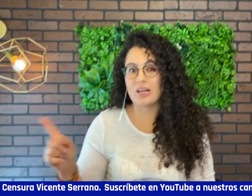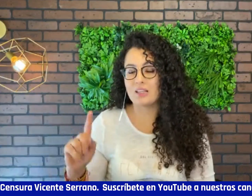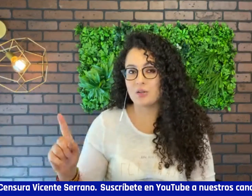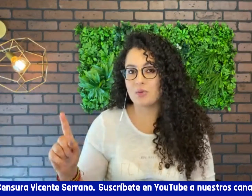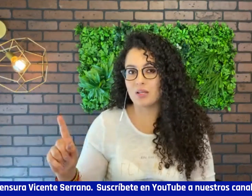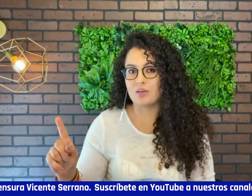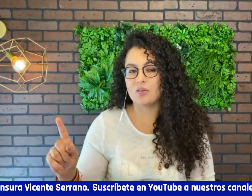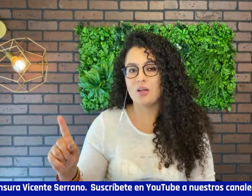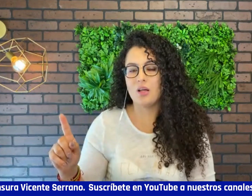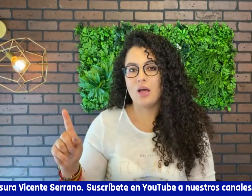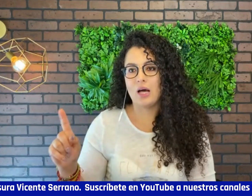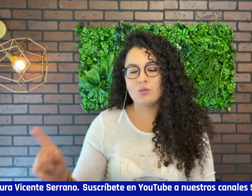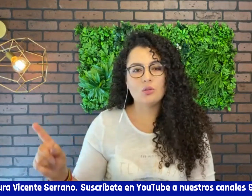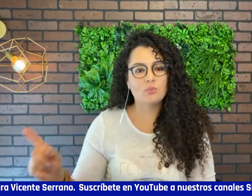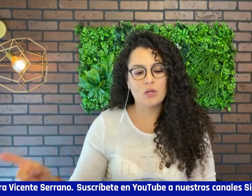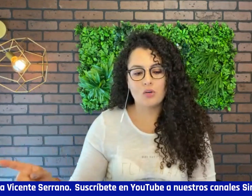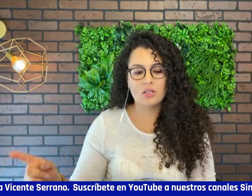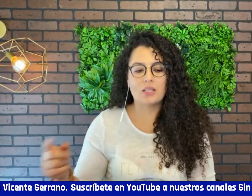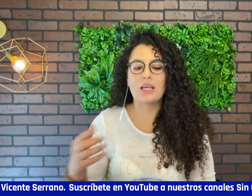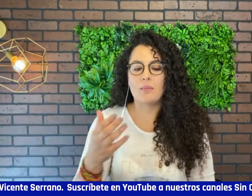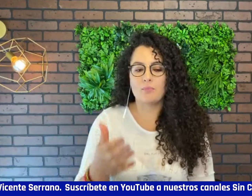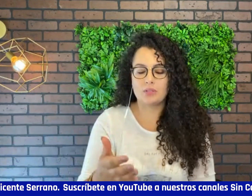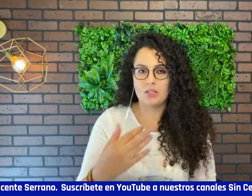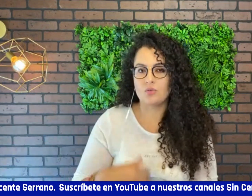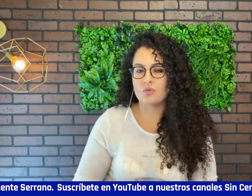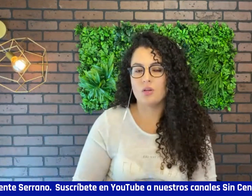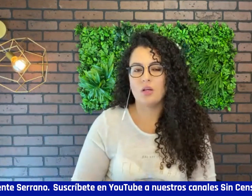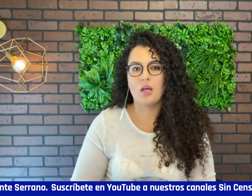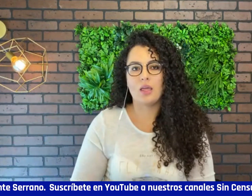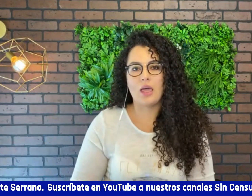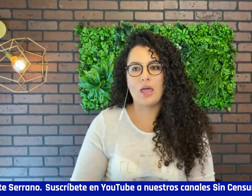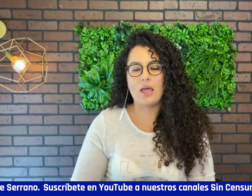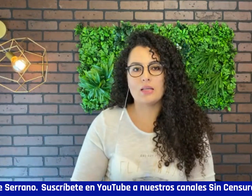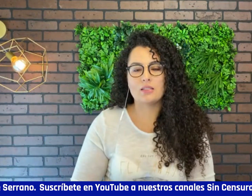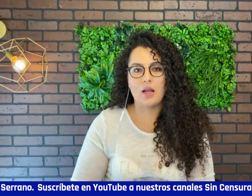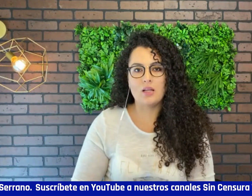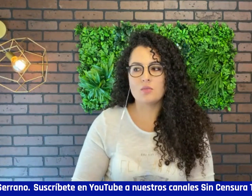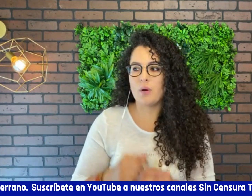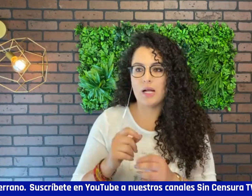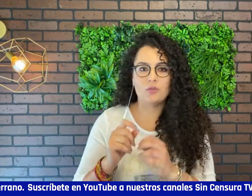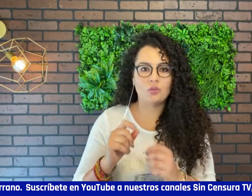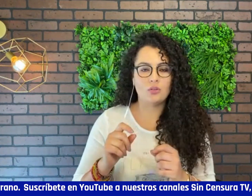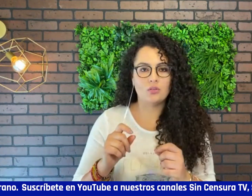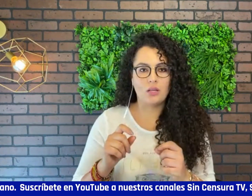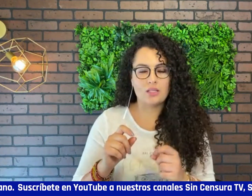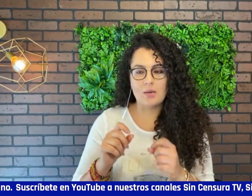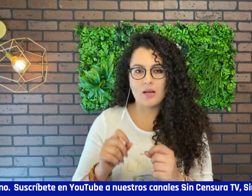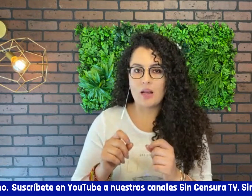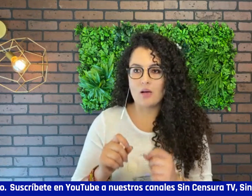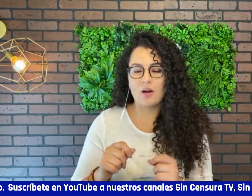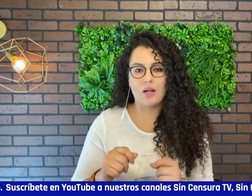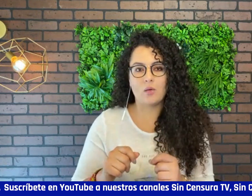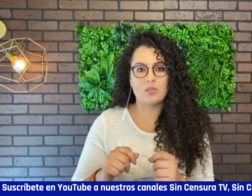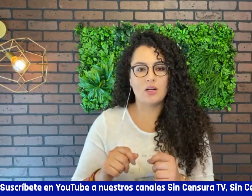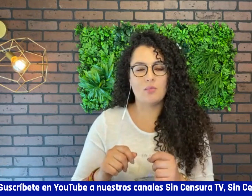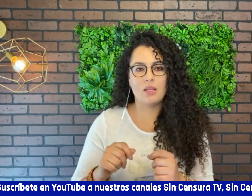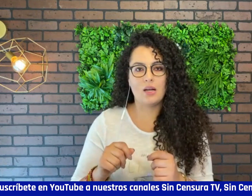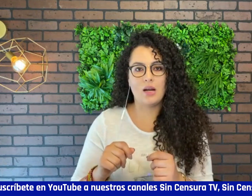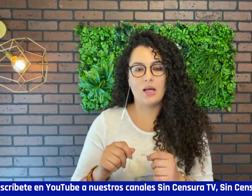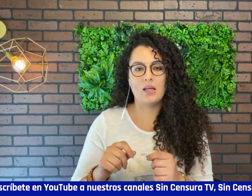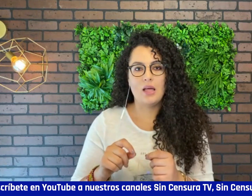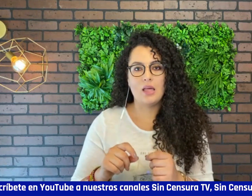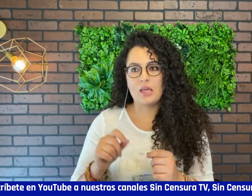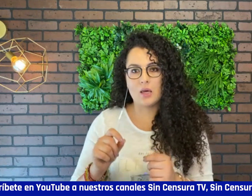tengamos internet en todo México, adultos mayores campesinos que están esperando, que saben la hora en la que empieza